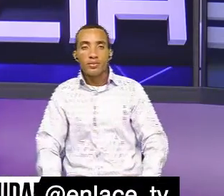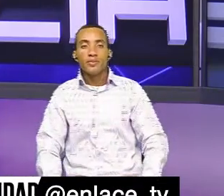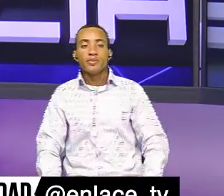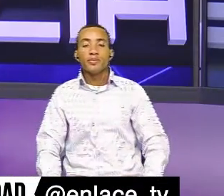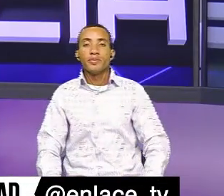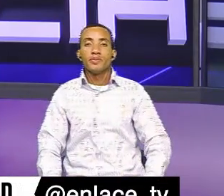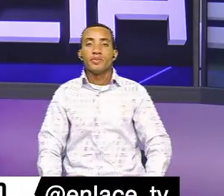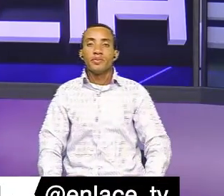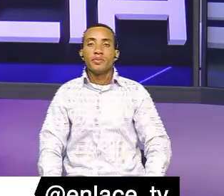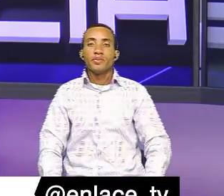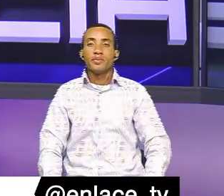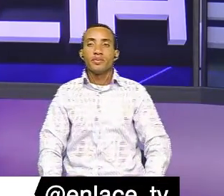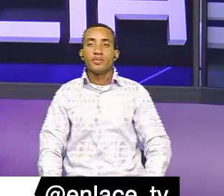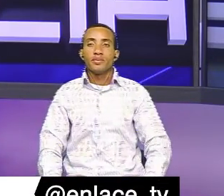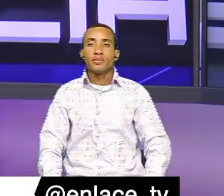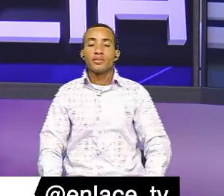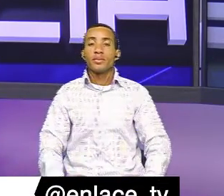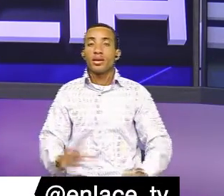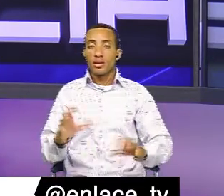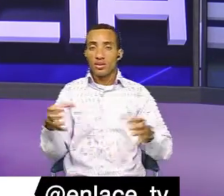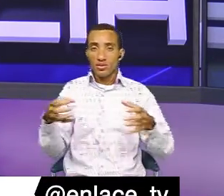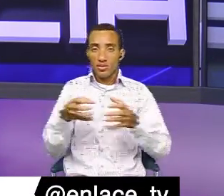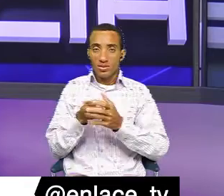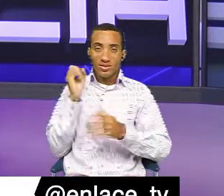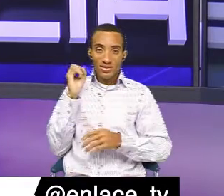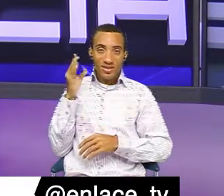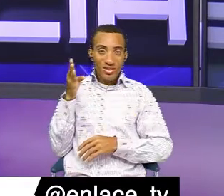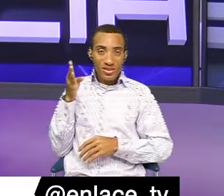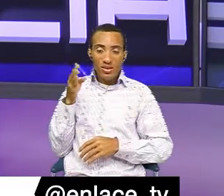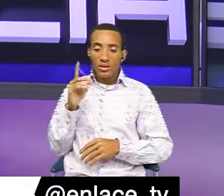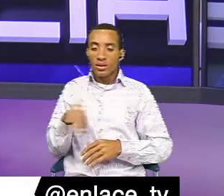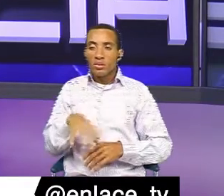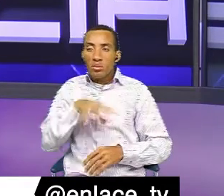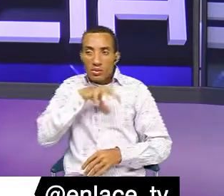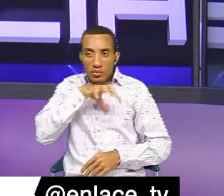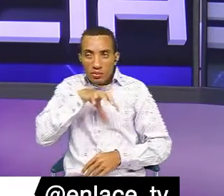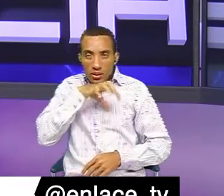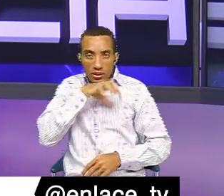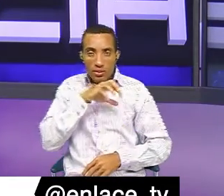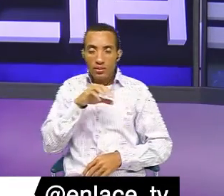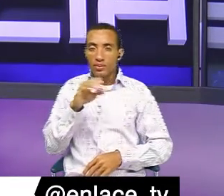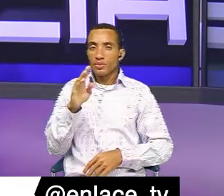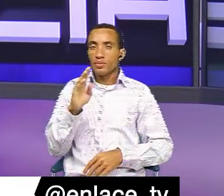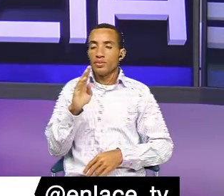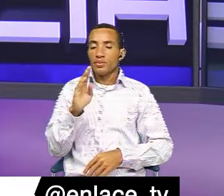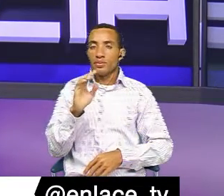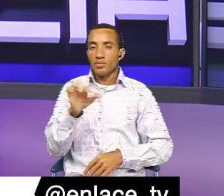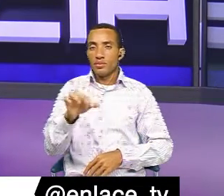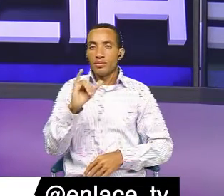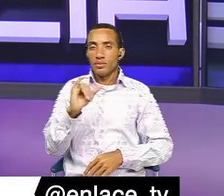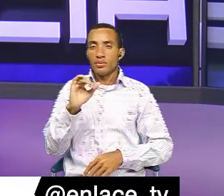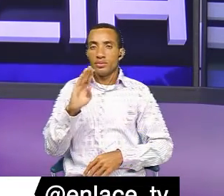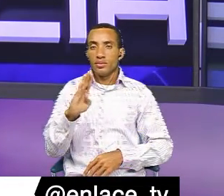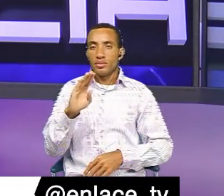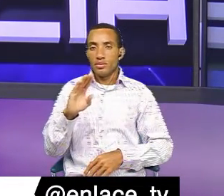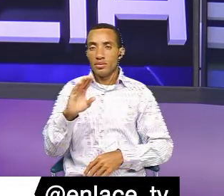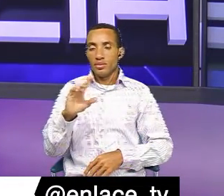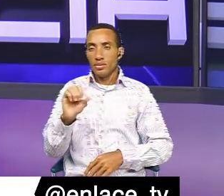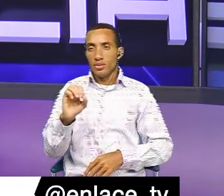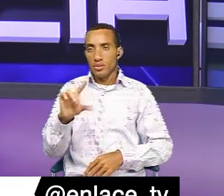Los integrantes de Pitbull Family Club convocan a los propietarios de esta raza canina a un plantón que se va a realizar en el Parque Camilo Torres en los próximos